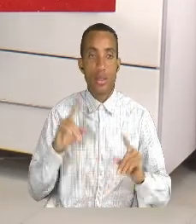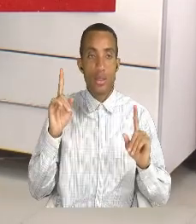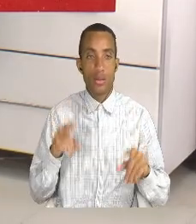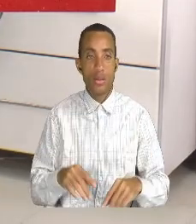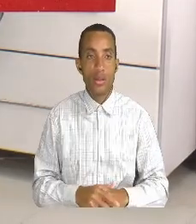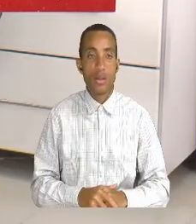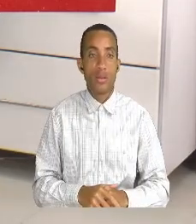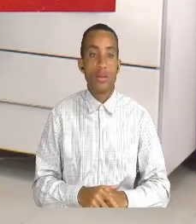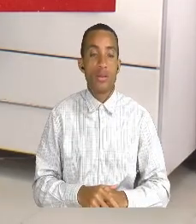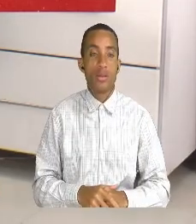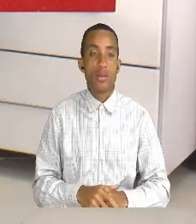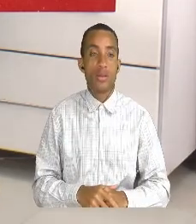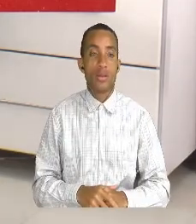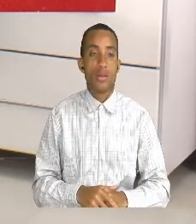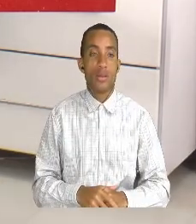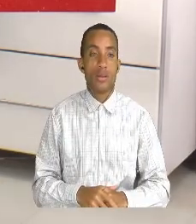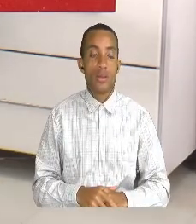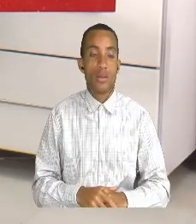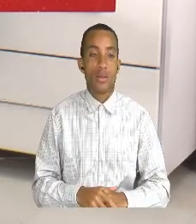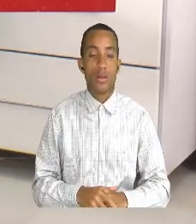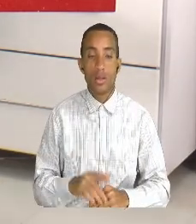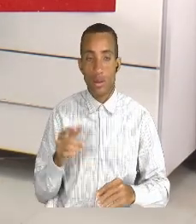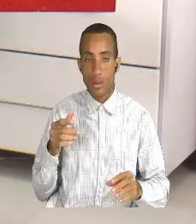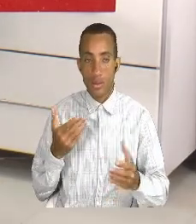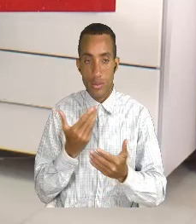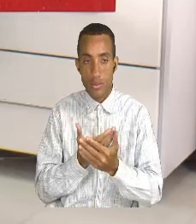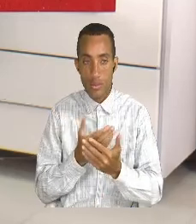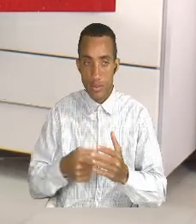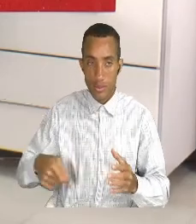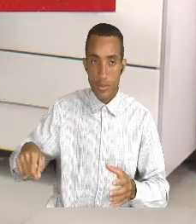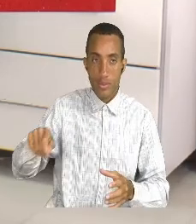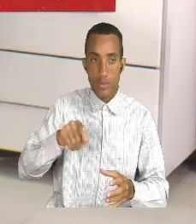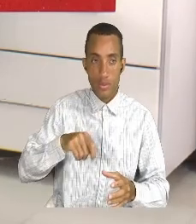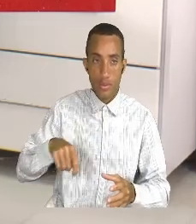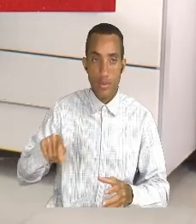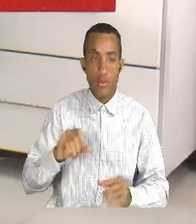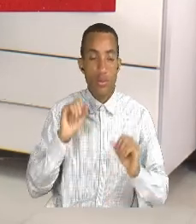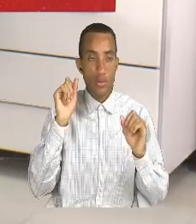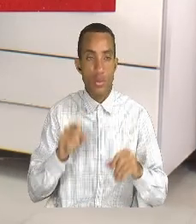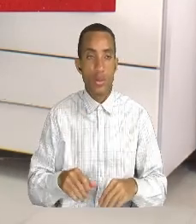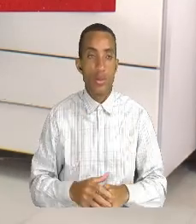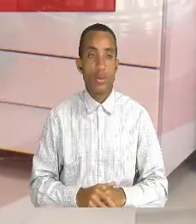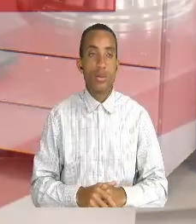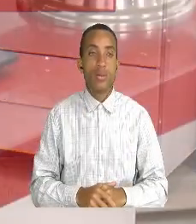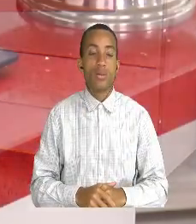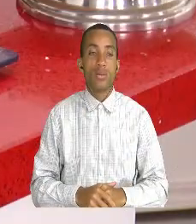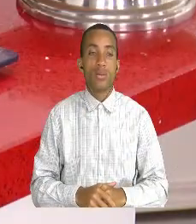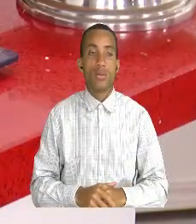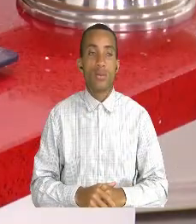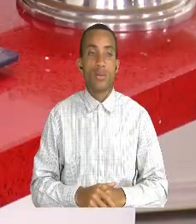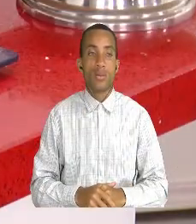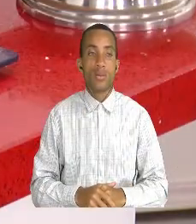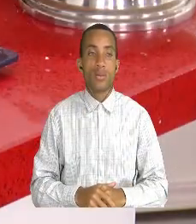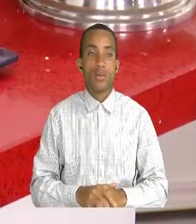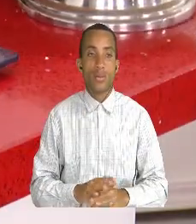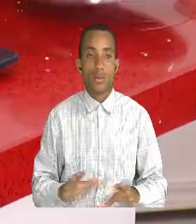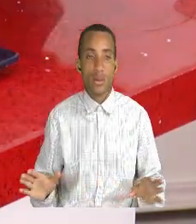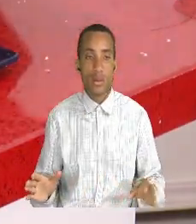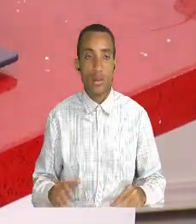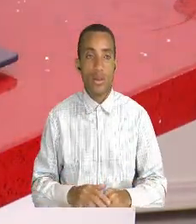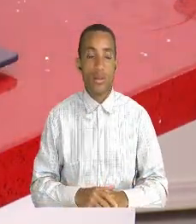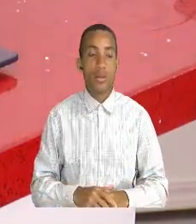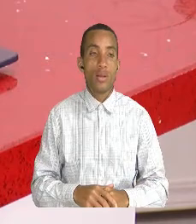nuestro líquido. Ajá. Entonces quería agregarlo al último, pero al igual puedo hacerlo antes. Okay. Y ya voy a empezar a agregar